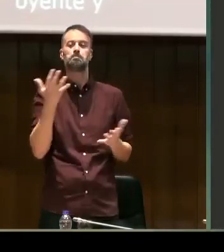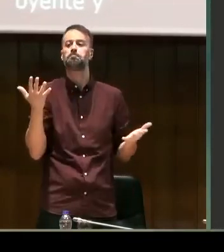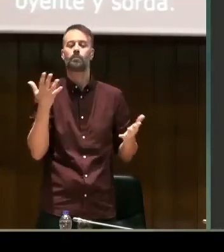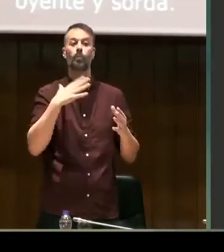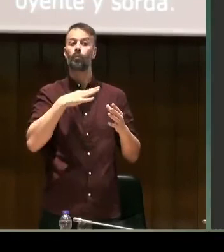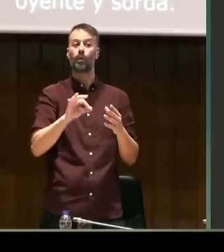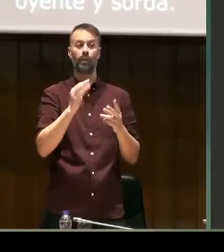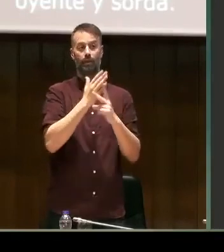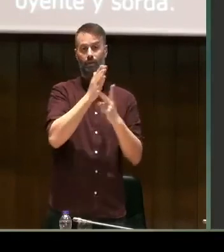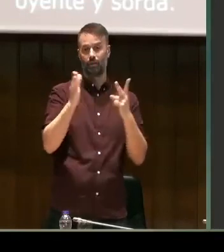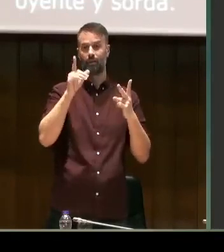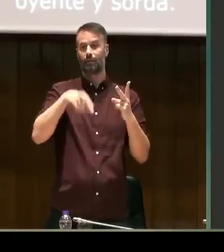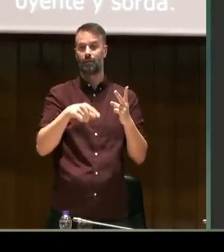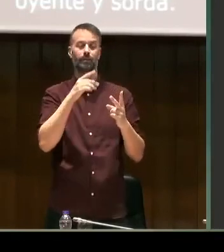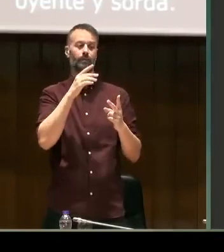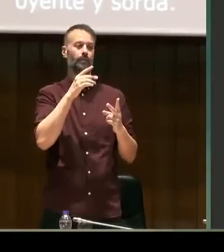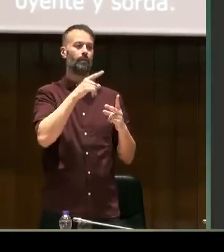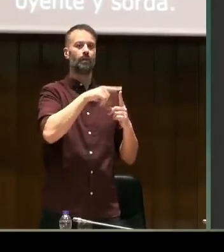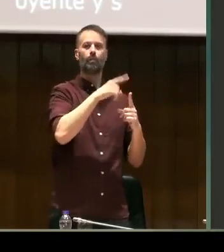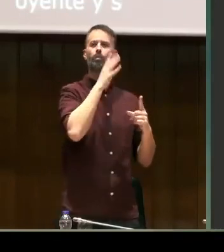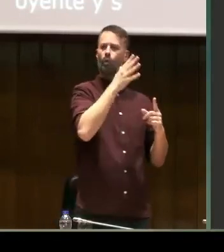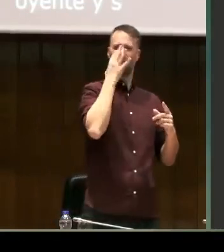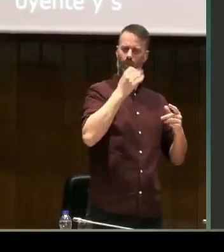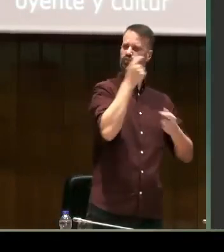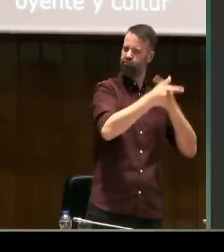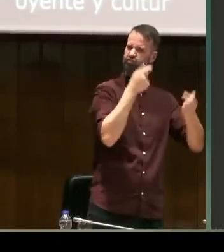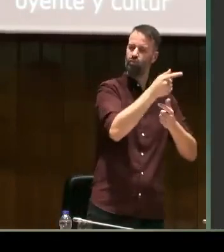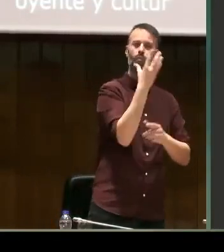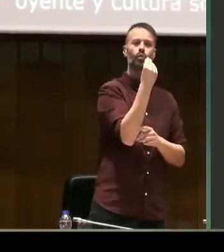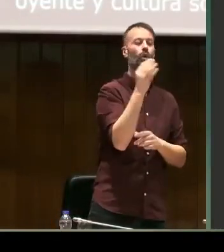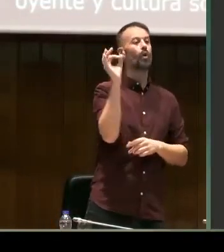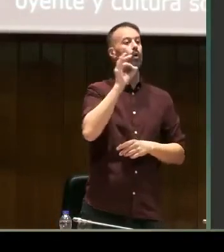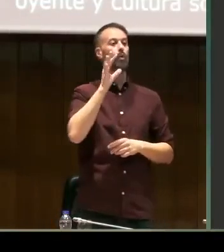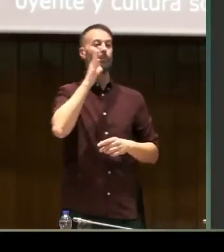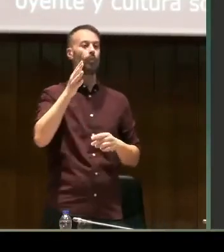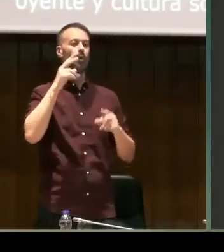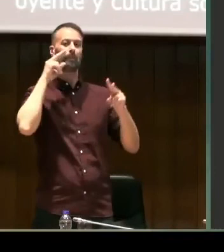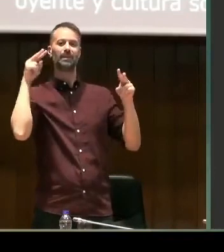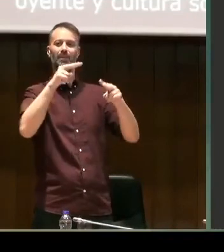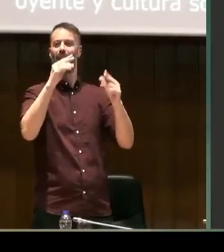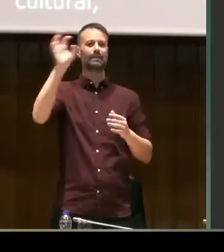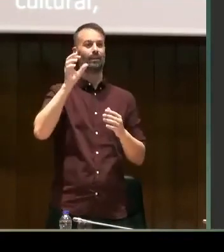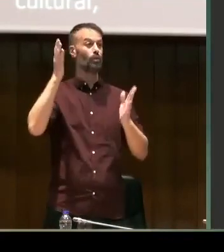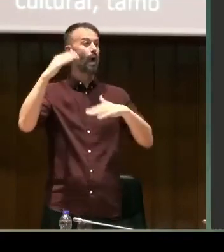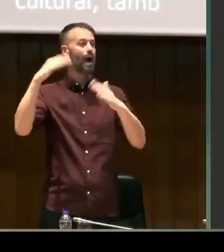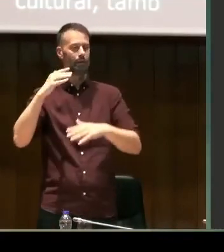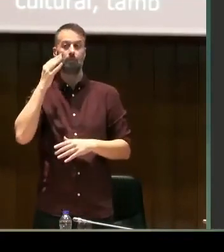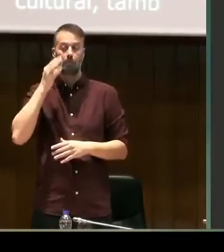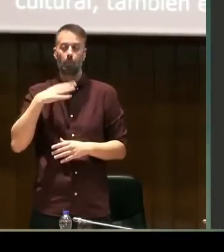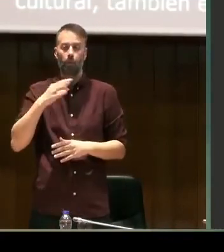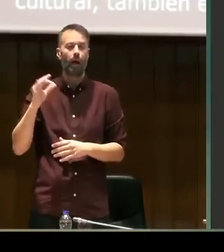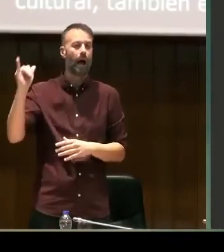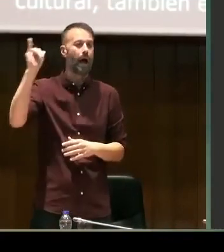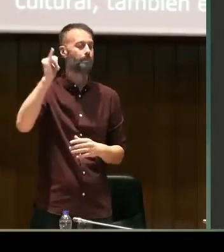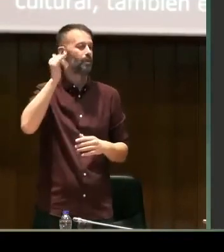y México. Pero esto puede deberse a varios factores. Por un lado, hay muchísimas aportes en otros idiomas.